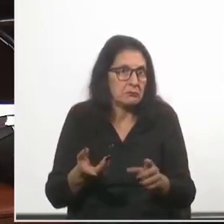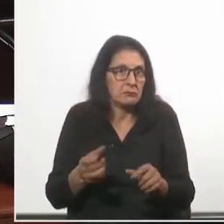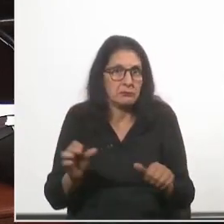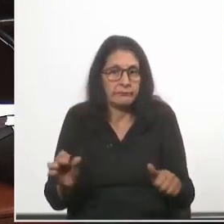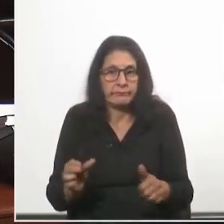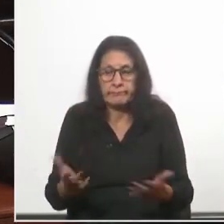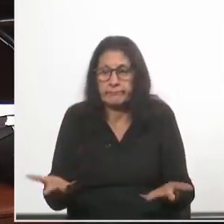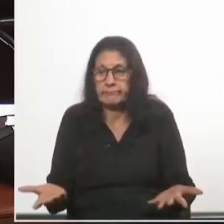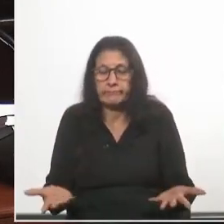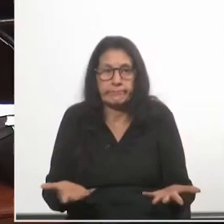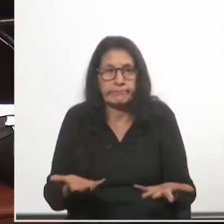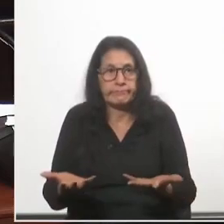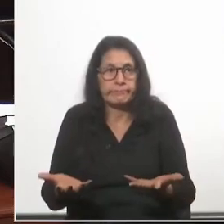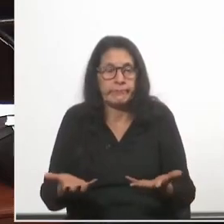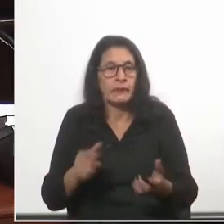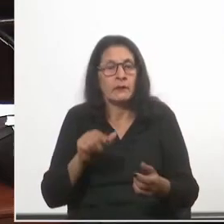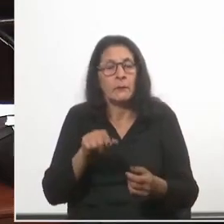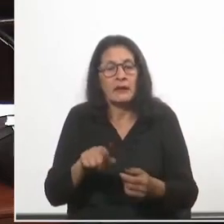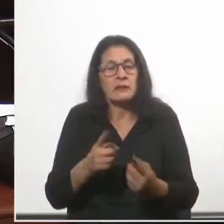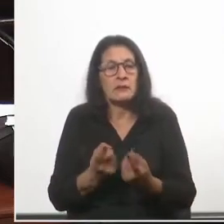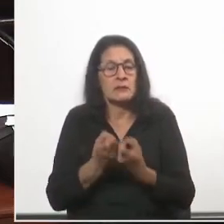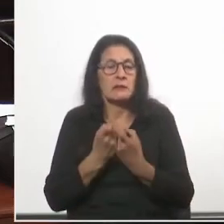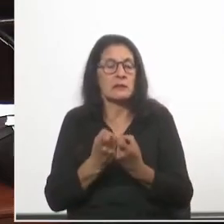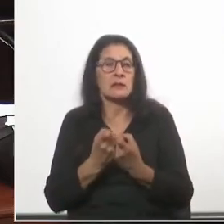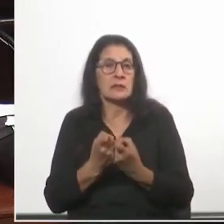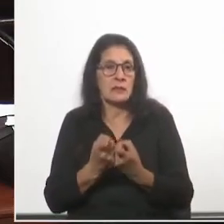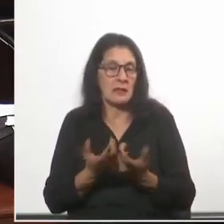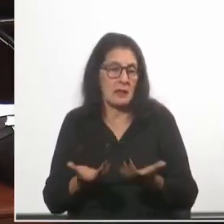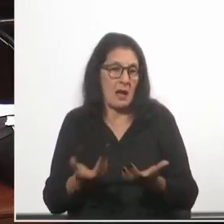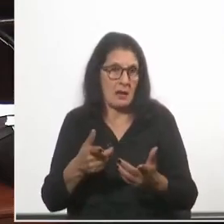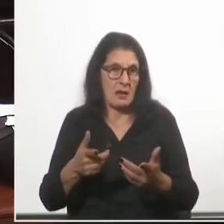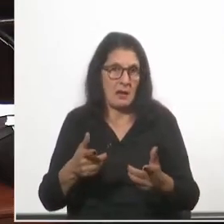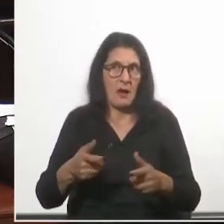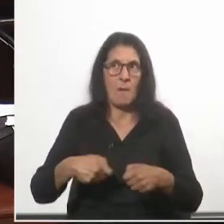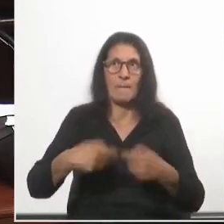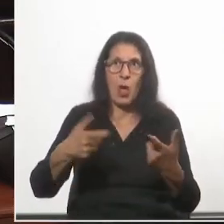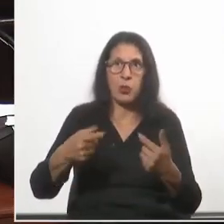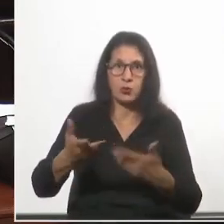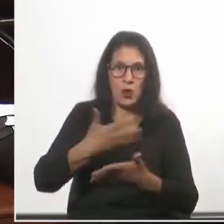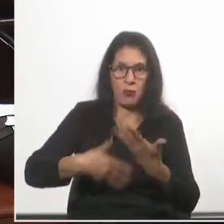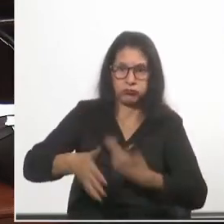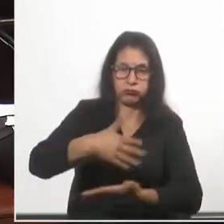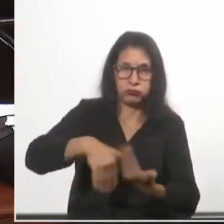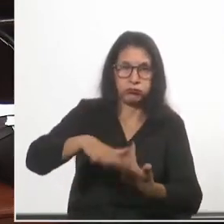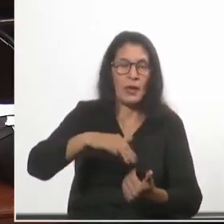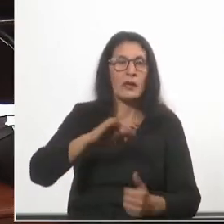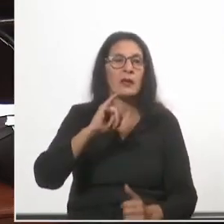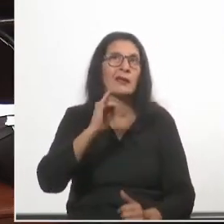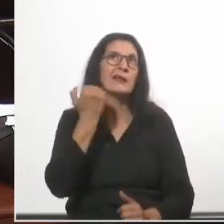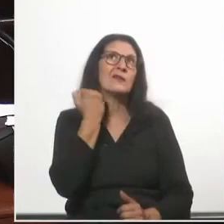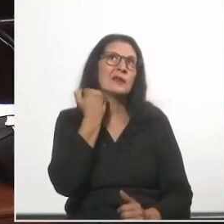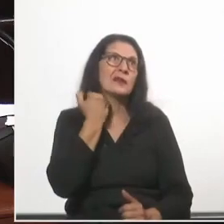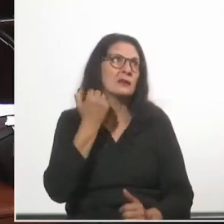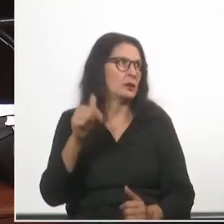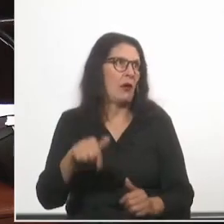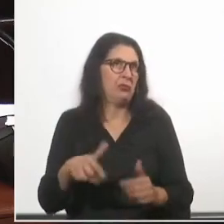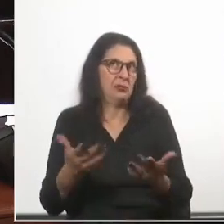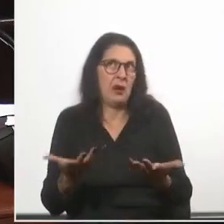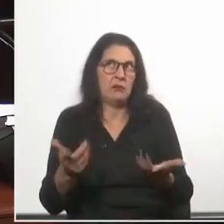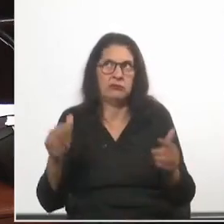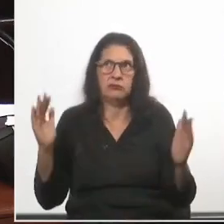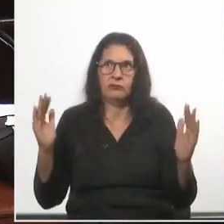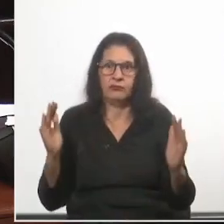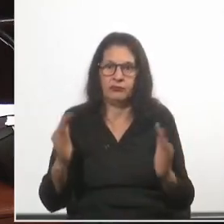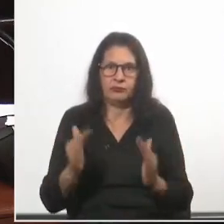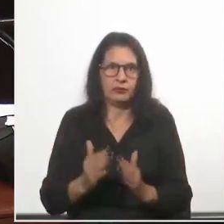a su alcance y para eso necesita tener una salida de esa producción. Y hoy la industria frigorífica es reticente a